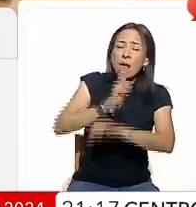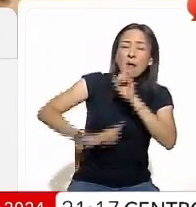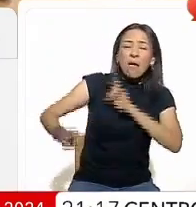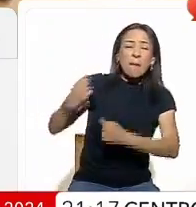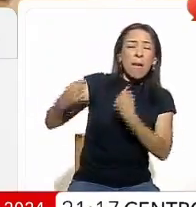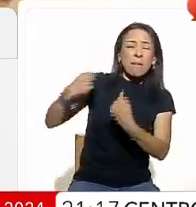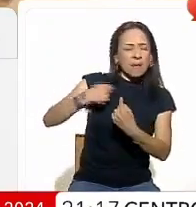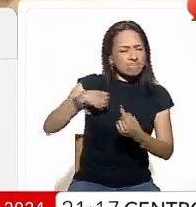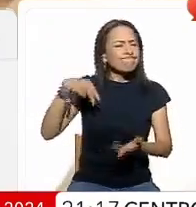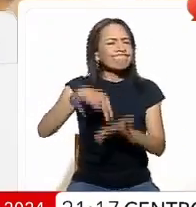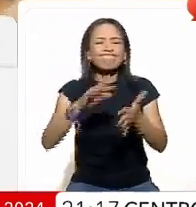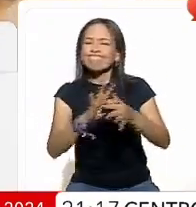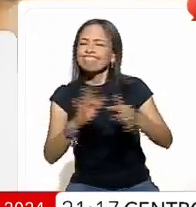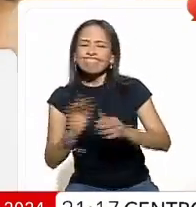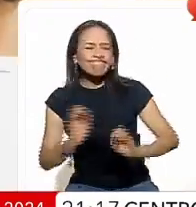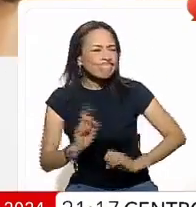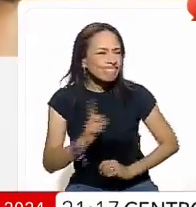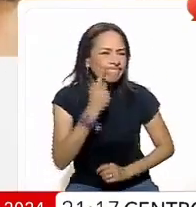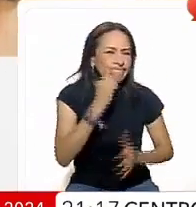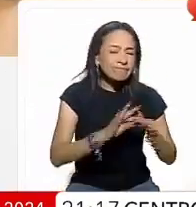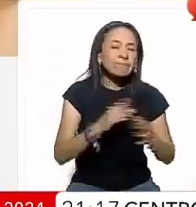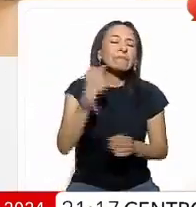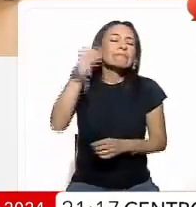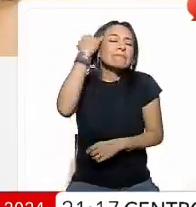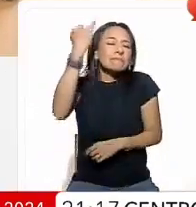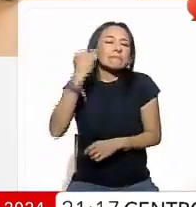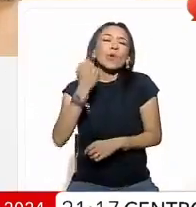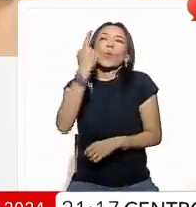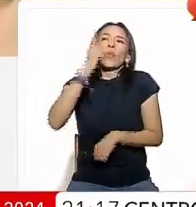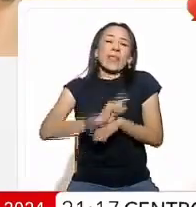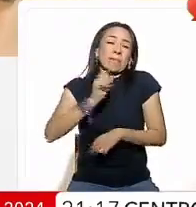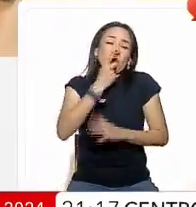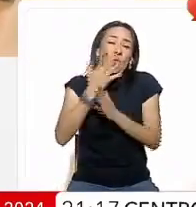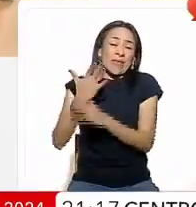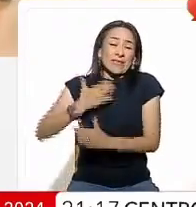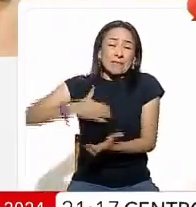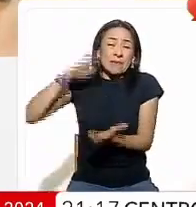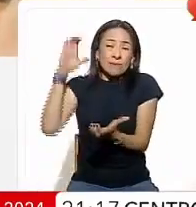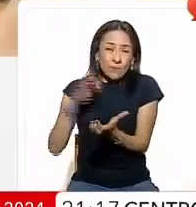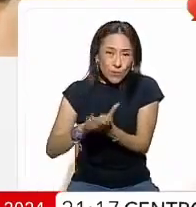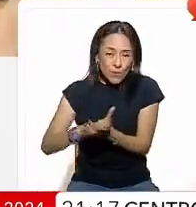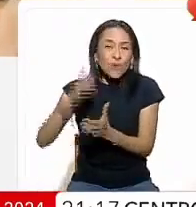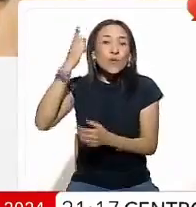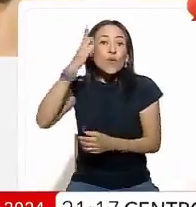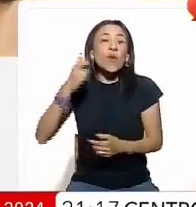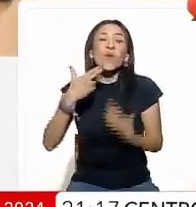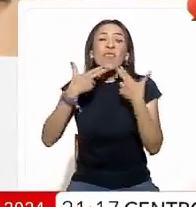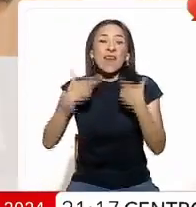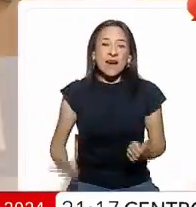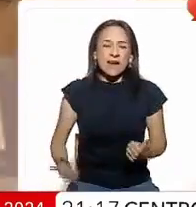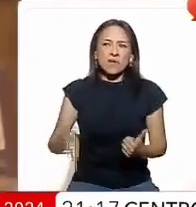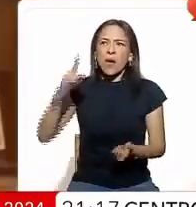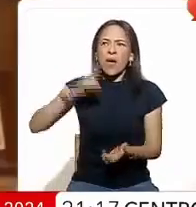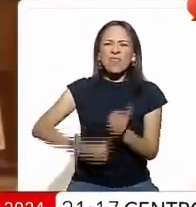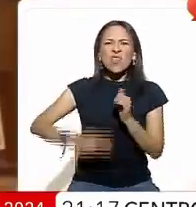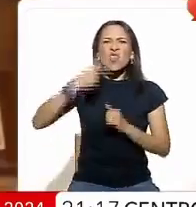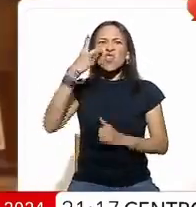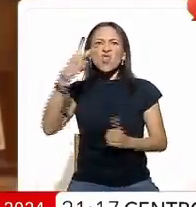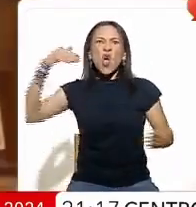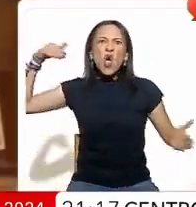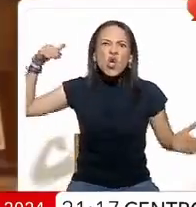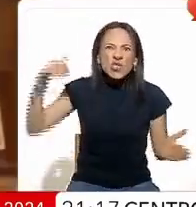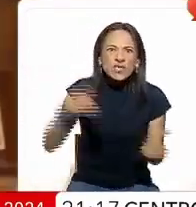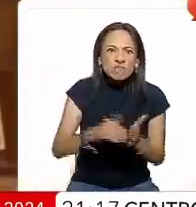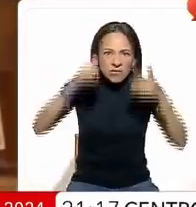día salieron y dijeron que mi esposo tenía un rancho que tenía 2,000 búfalos. Ni